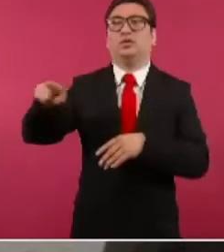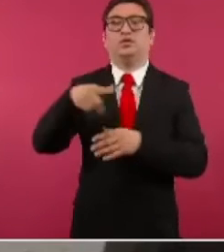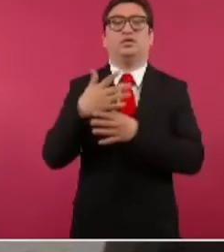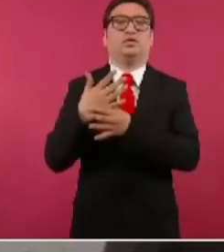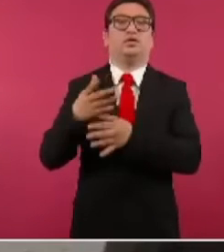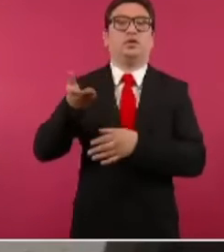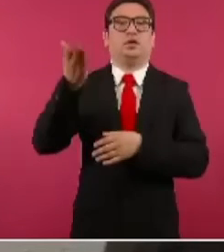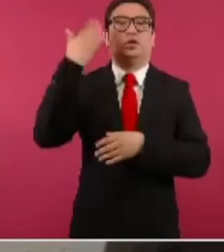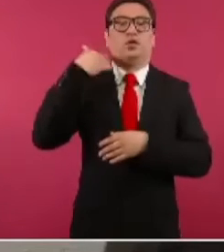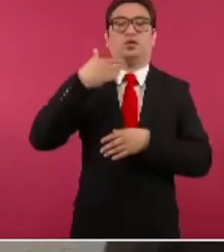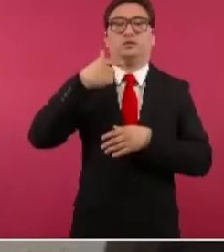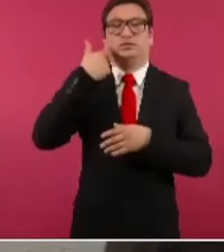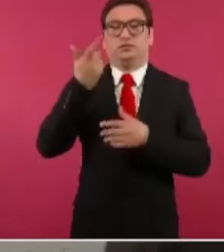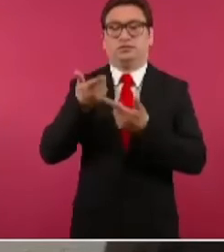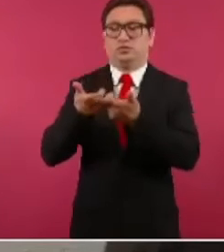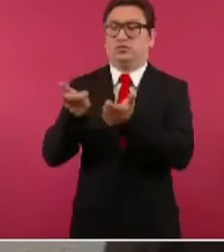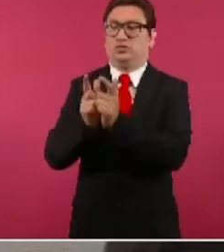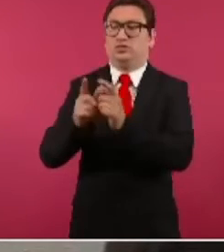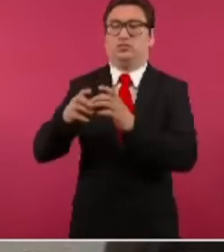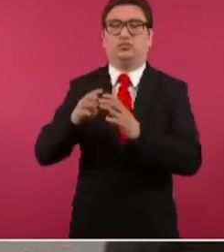surgieron para oponerse